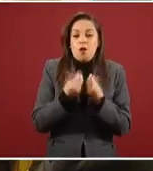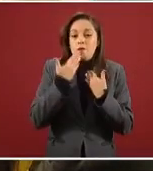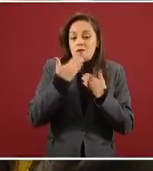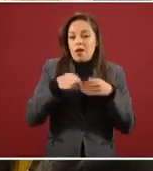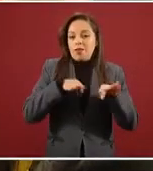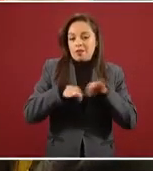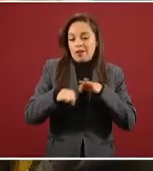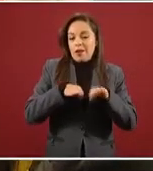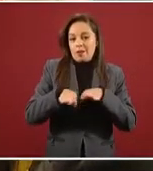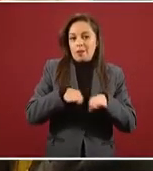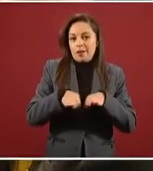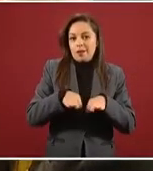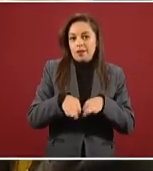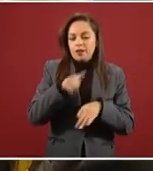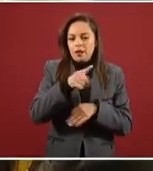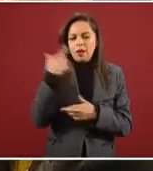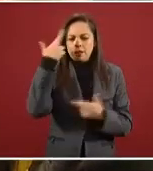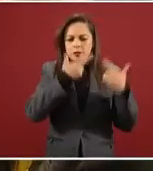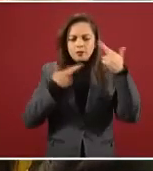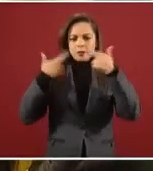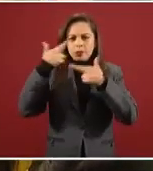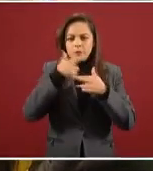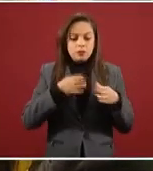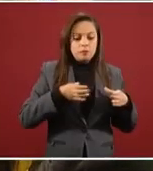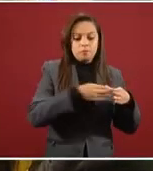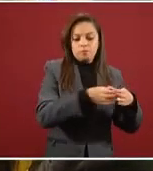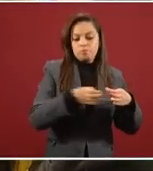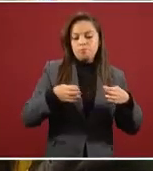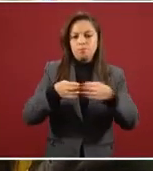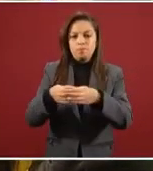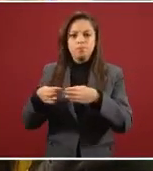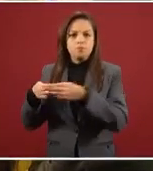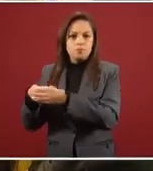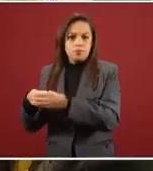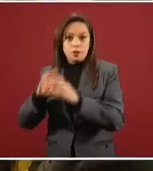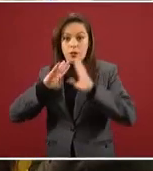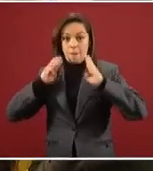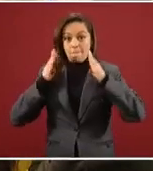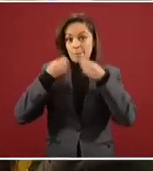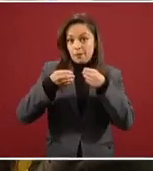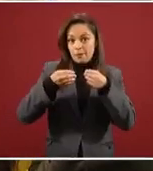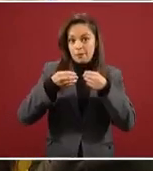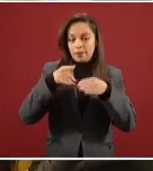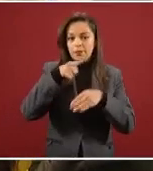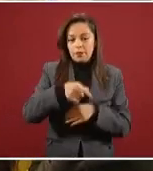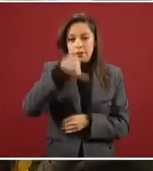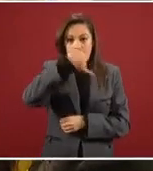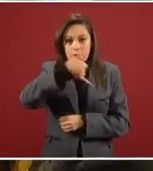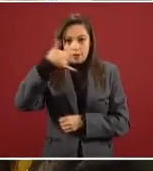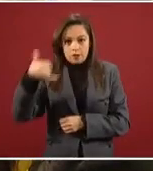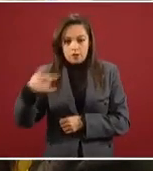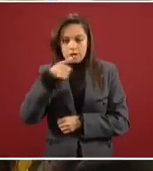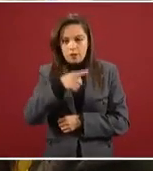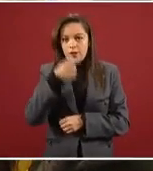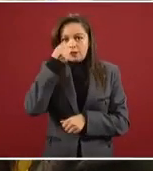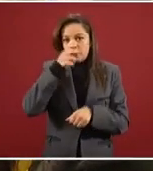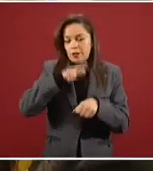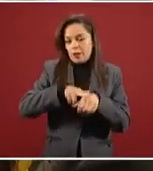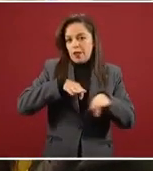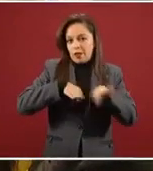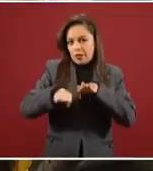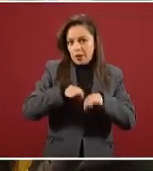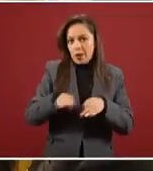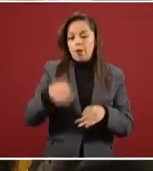tiempo es la revisión por sectores específicos de manera coordinada entre Infonavit, la Secretaría del Trabajo y el IMSS